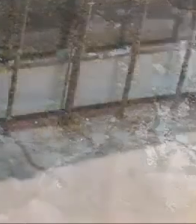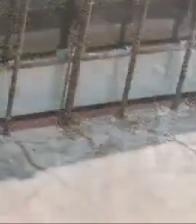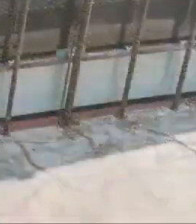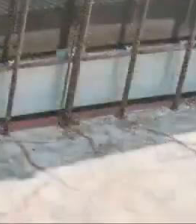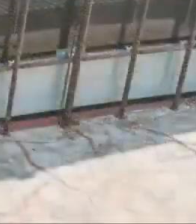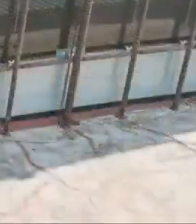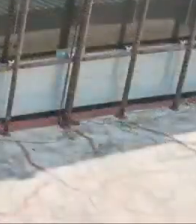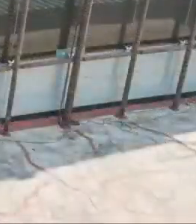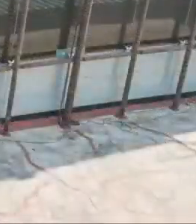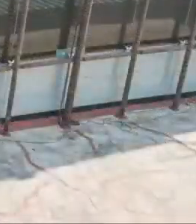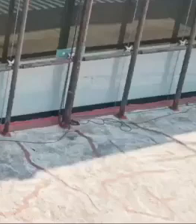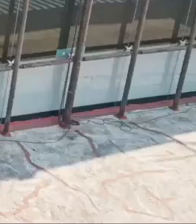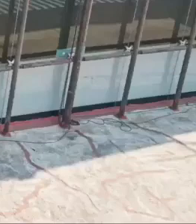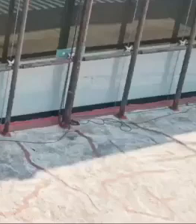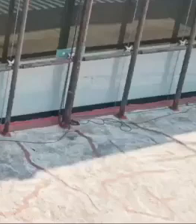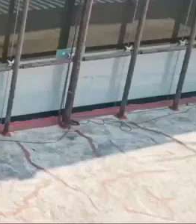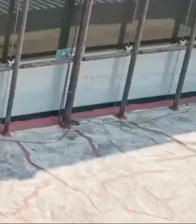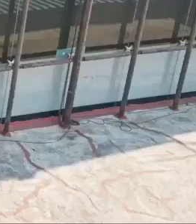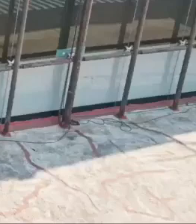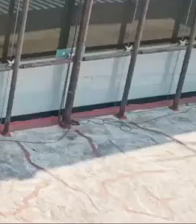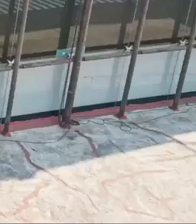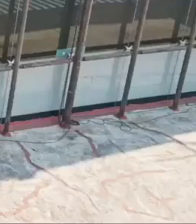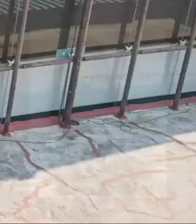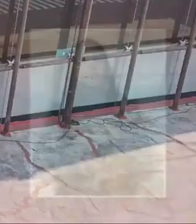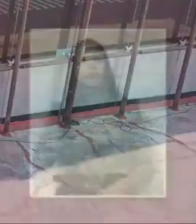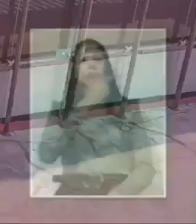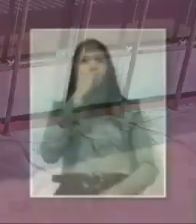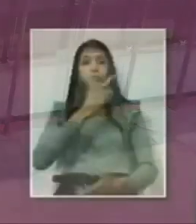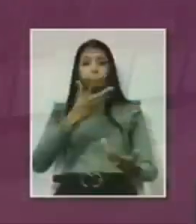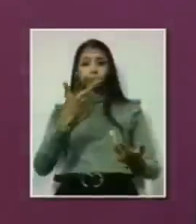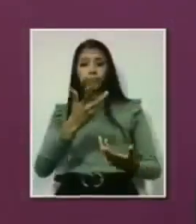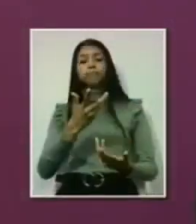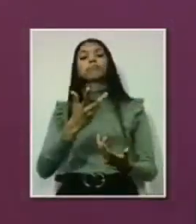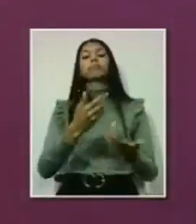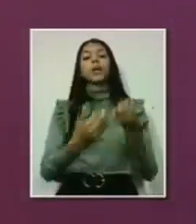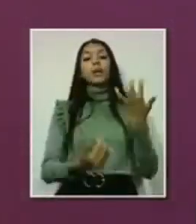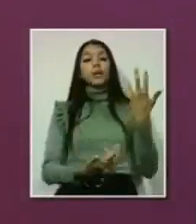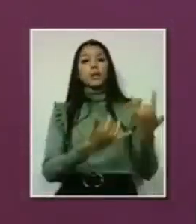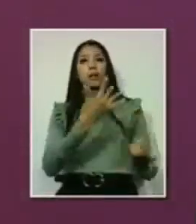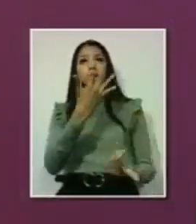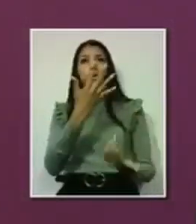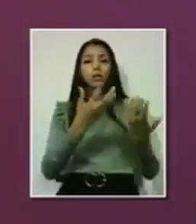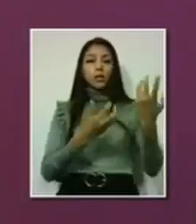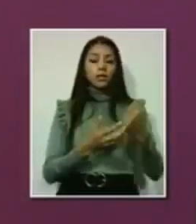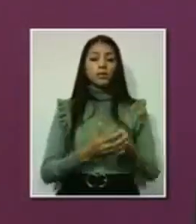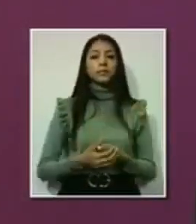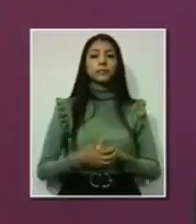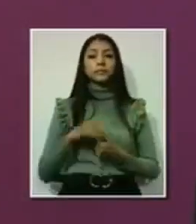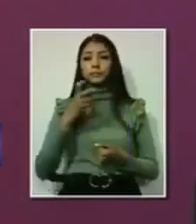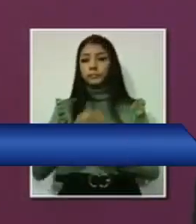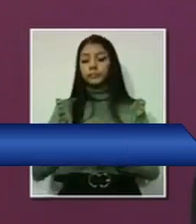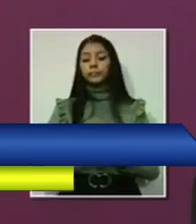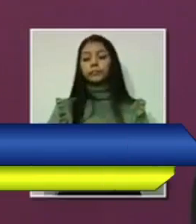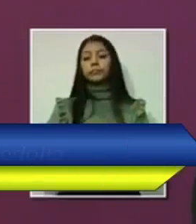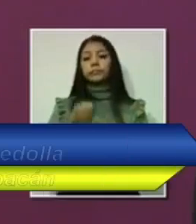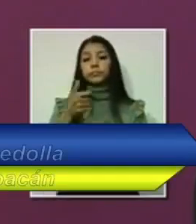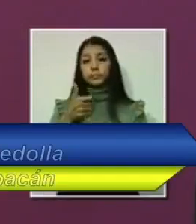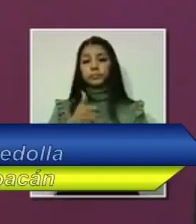incendios provocados y ser estos considerados delitos graves dentro del Código Penal. Esa es